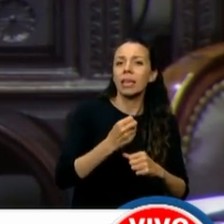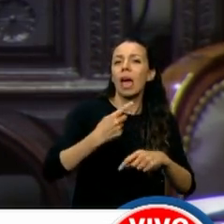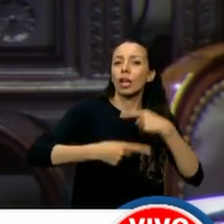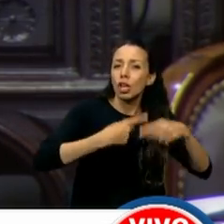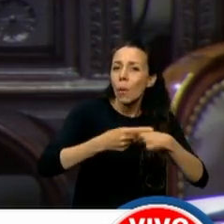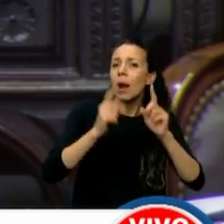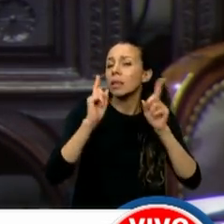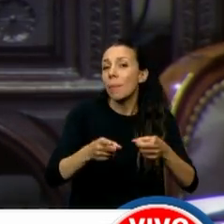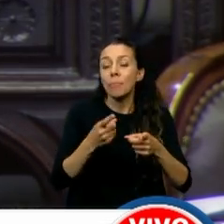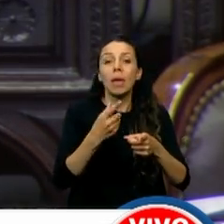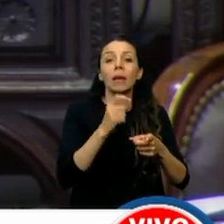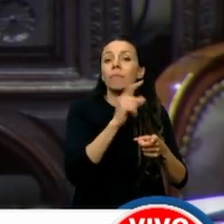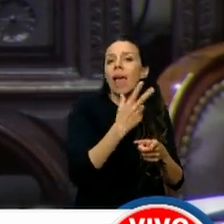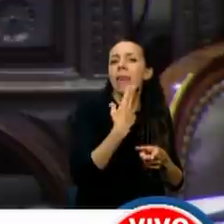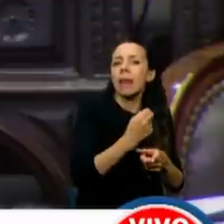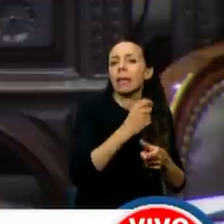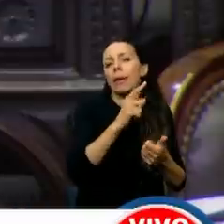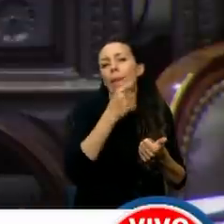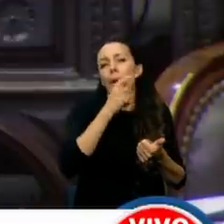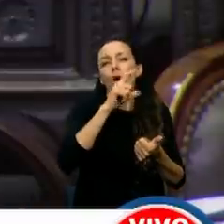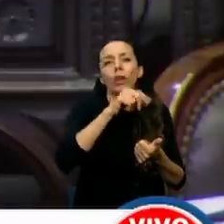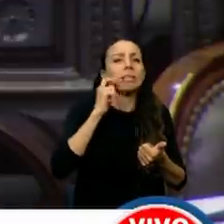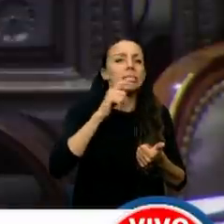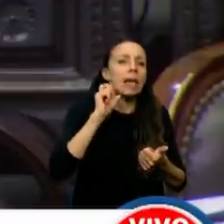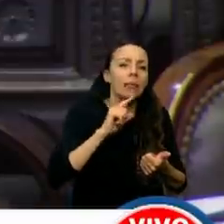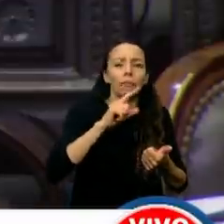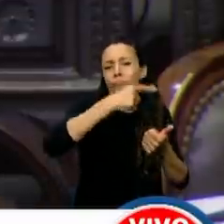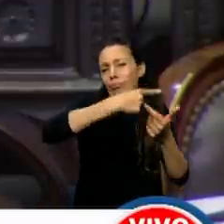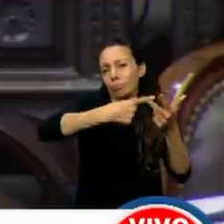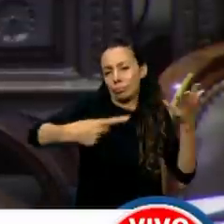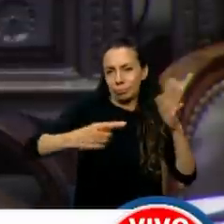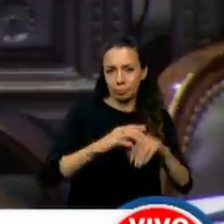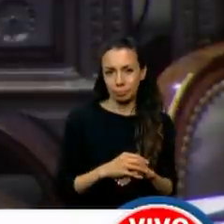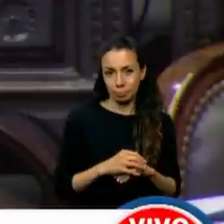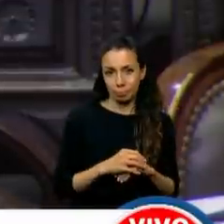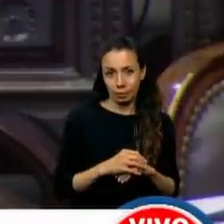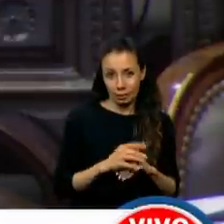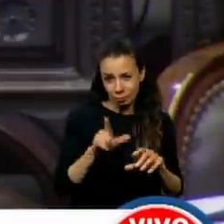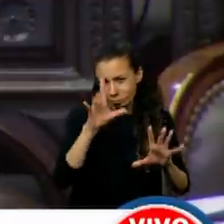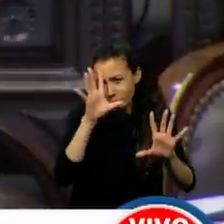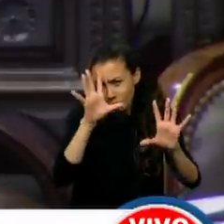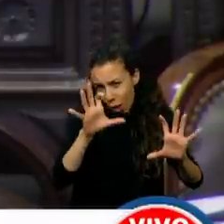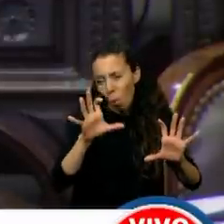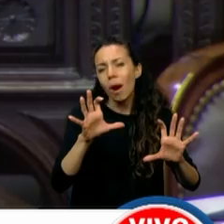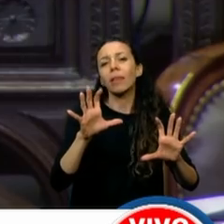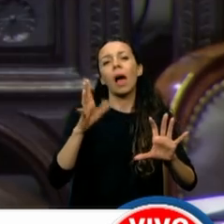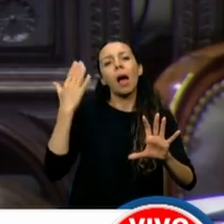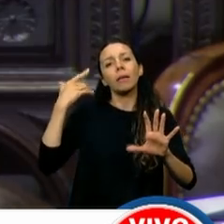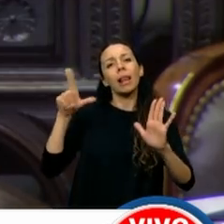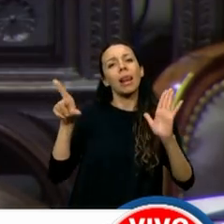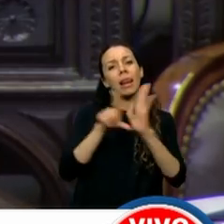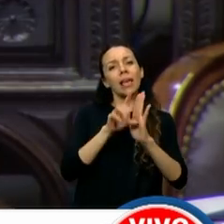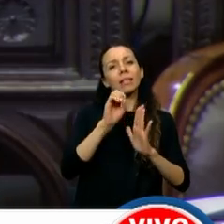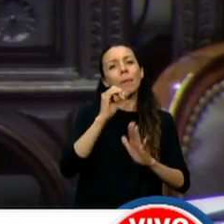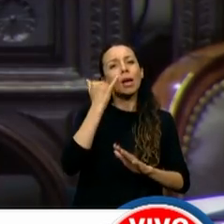eficiente de la energía entre otros organismos como conicet inta y senasa etcétera se acuerden que cuando sancionamos la ley solar hablamos mucho de esto